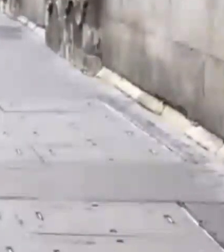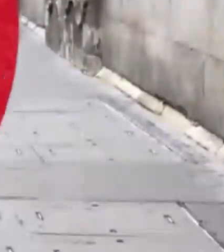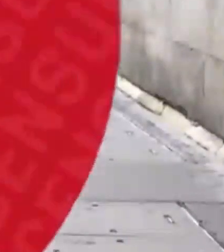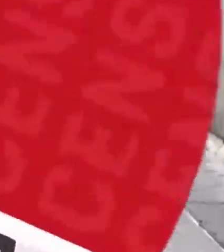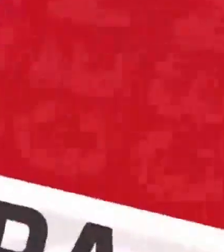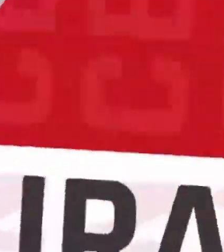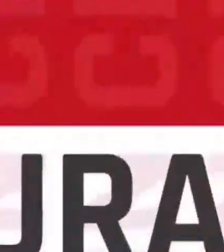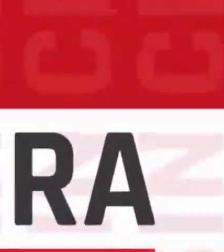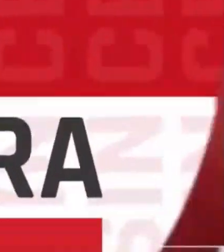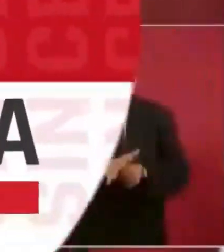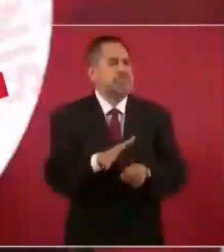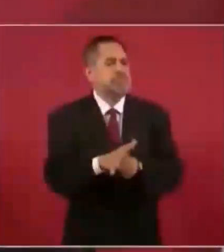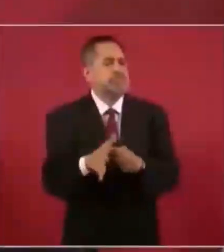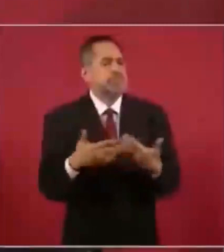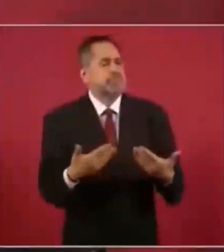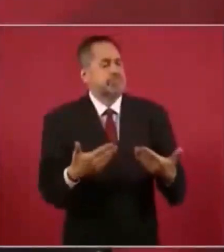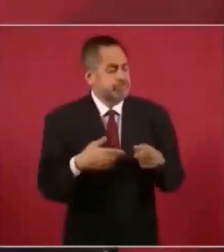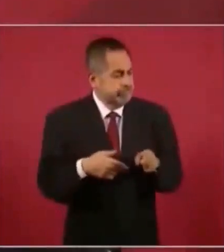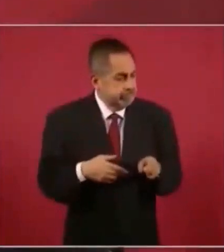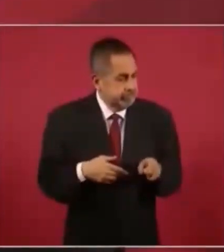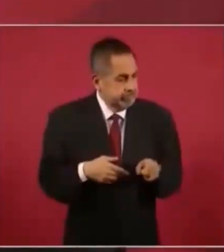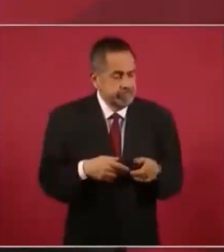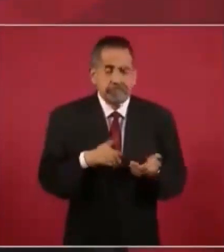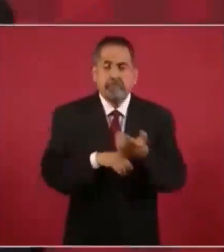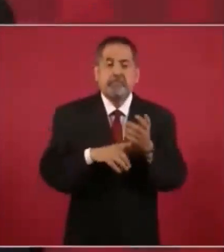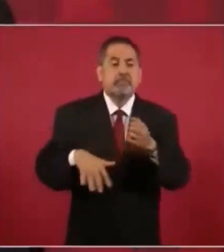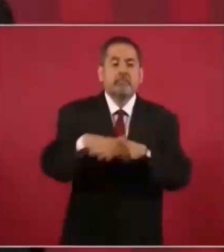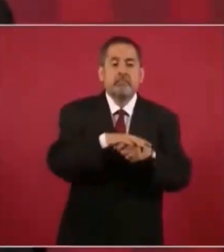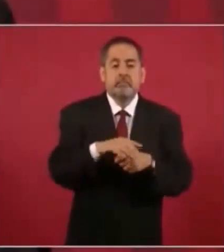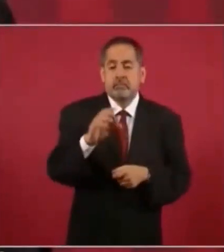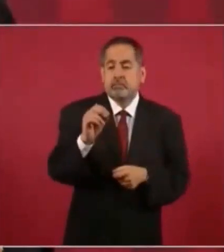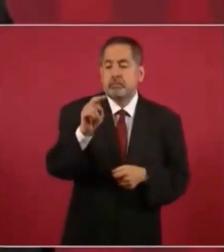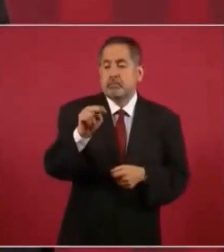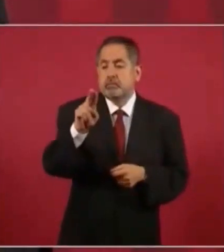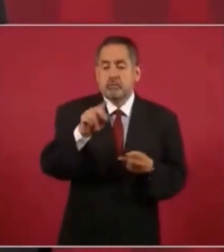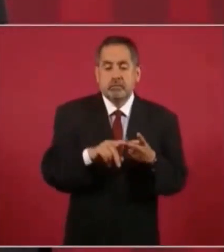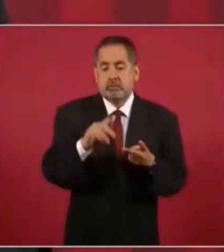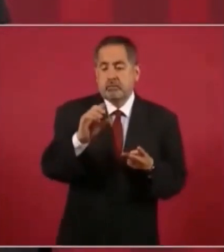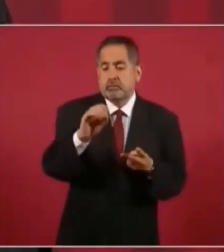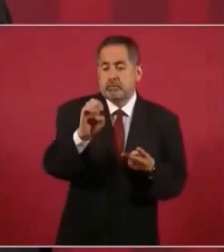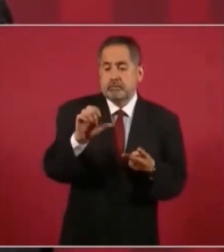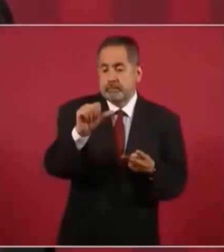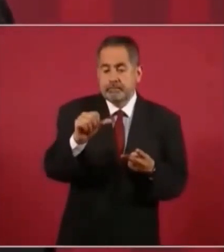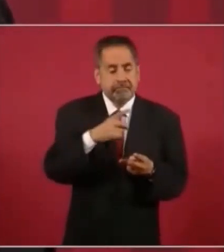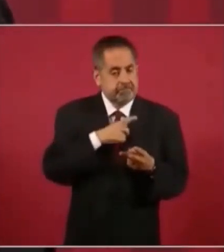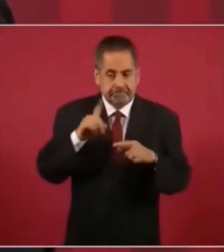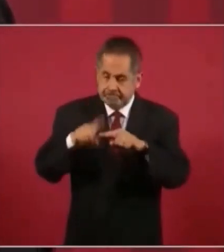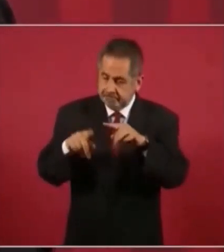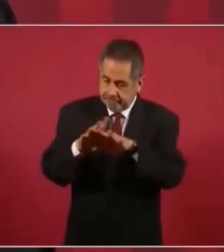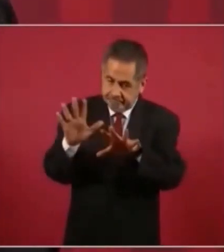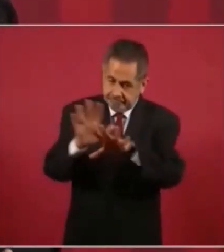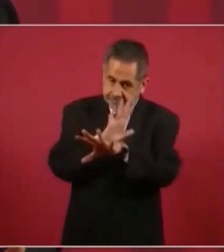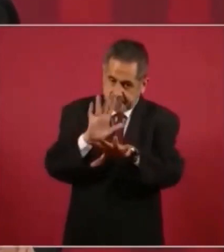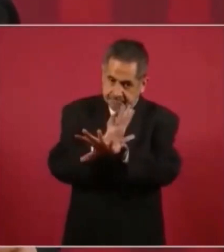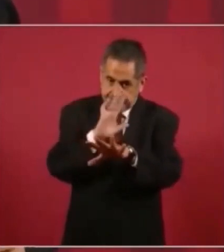mañanera. Tanto la ONU como la OEA y otros organismos se tienen que reformar.